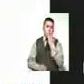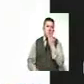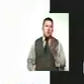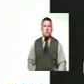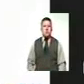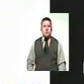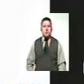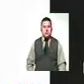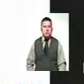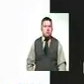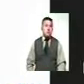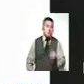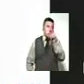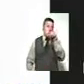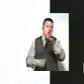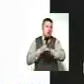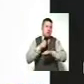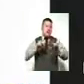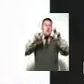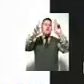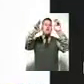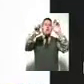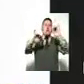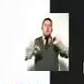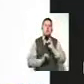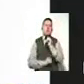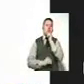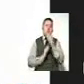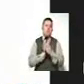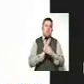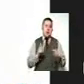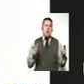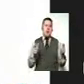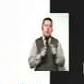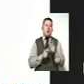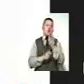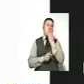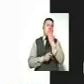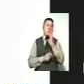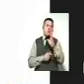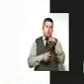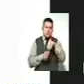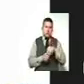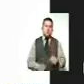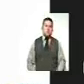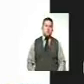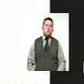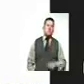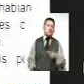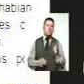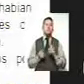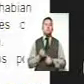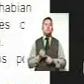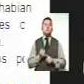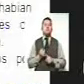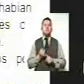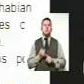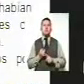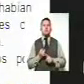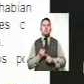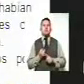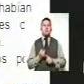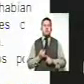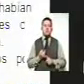indígenas. Aquí es básicamente el tema crónico de la pobreza de esta minoría étnica de los indígenas. Siguiente.